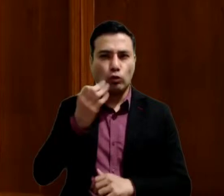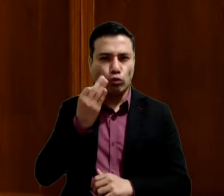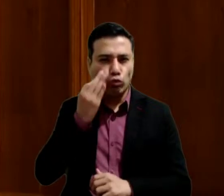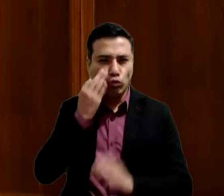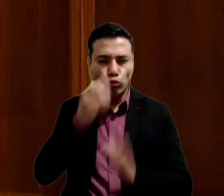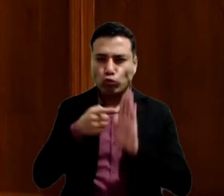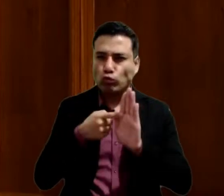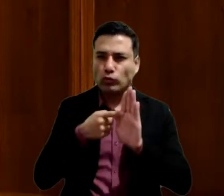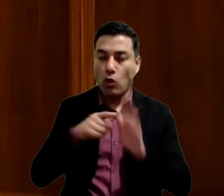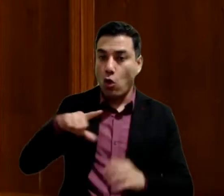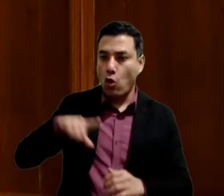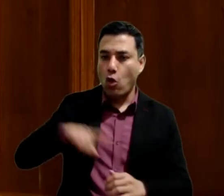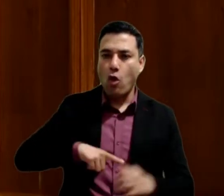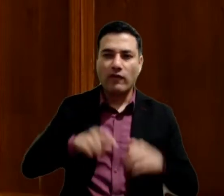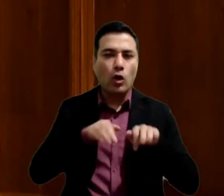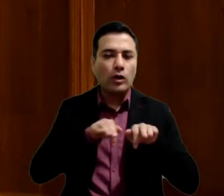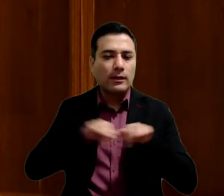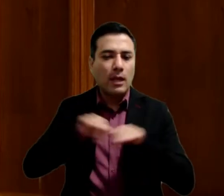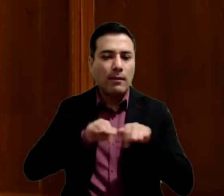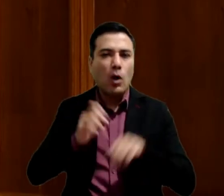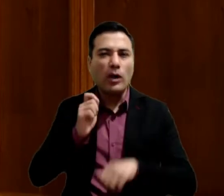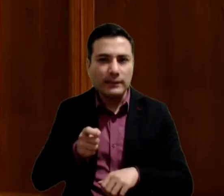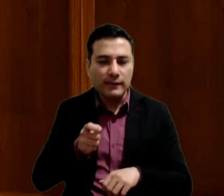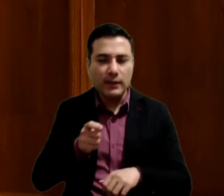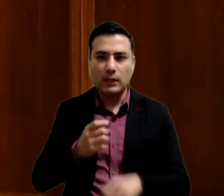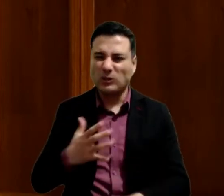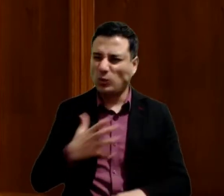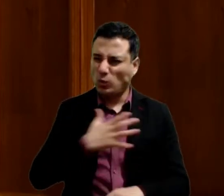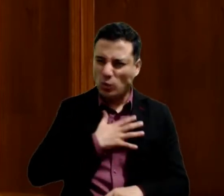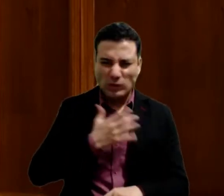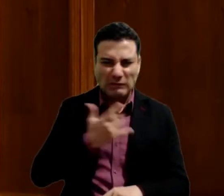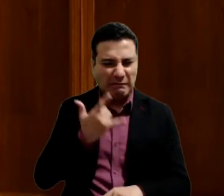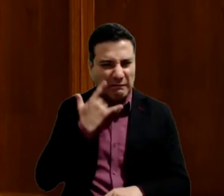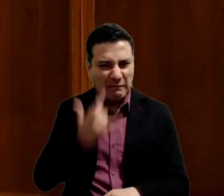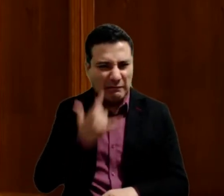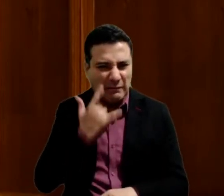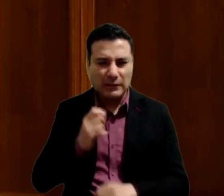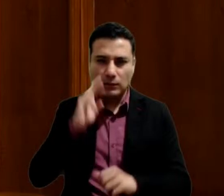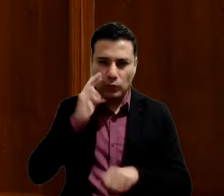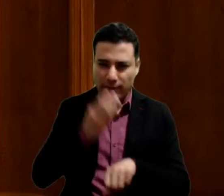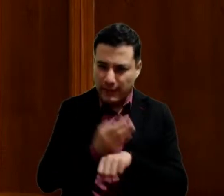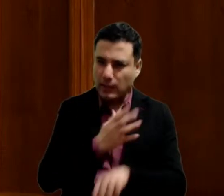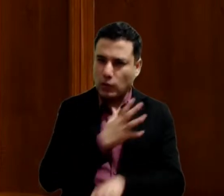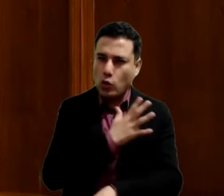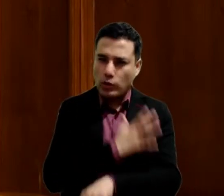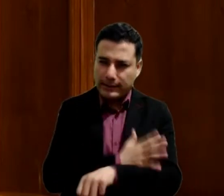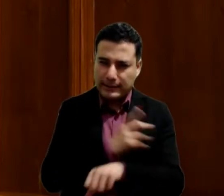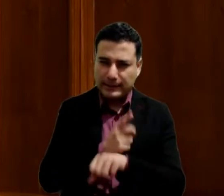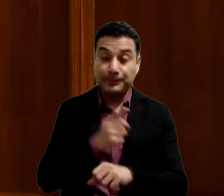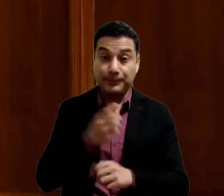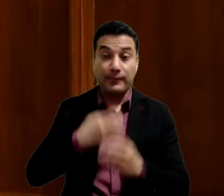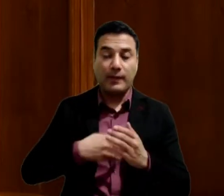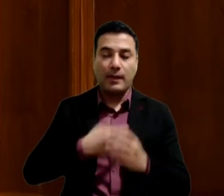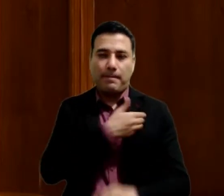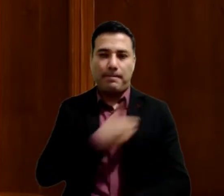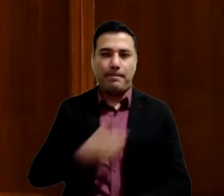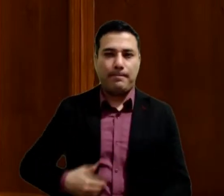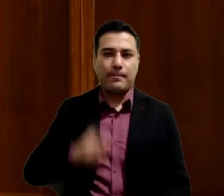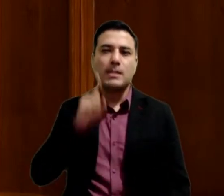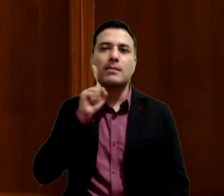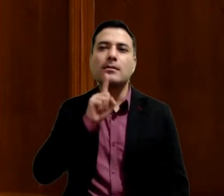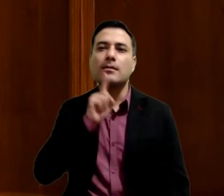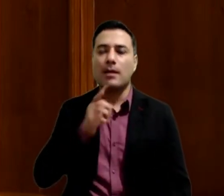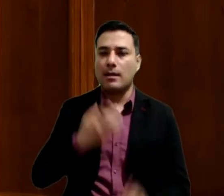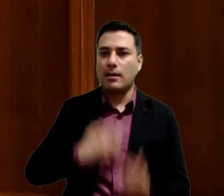servicio público es entrega, responsabilidad y honestidad. Nuestra presidenta Claudia